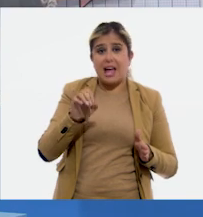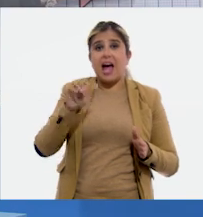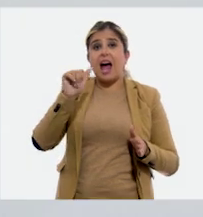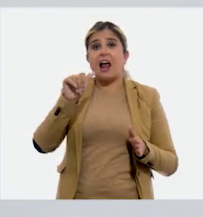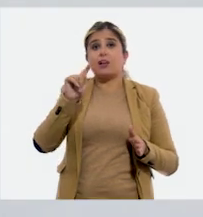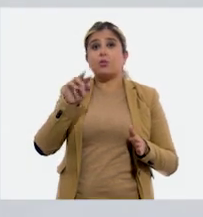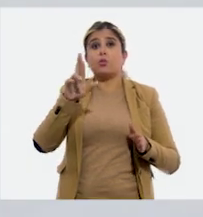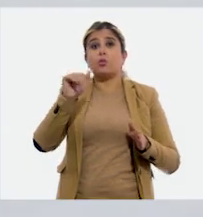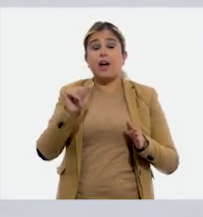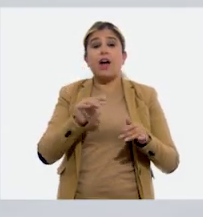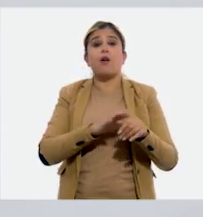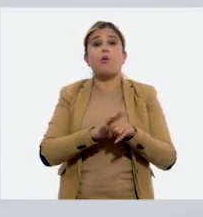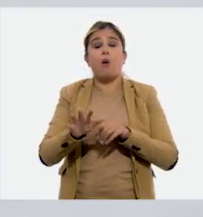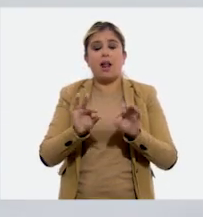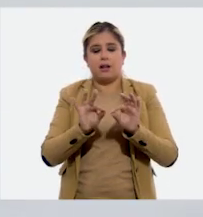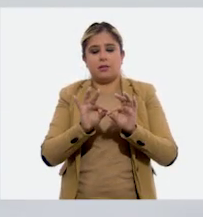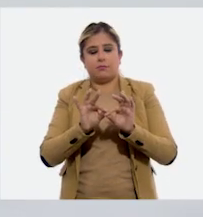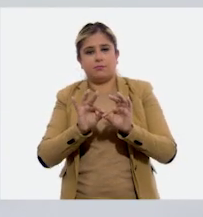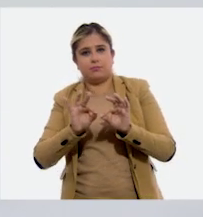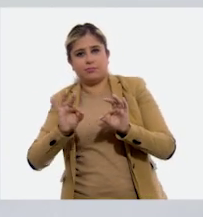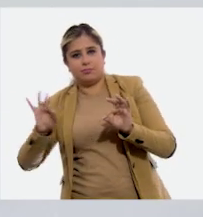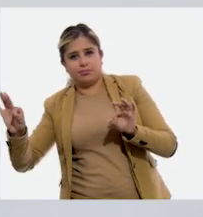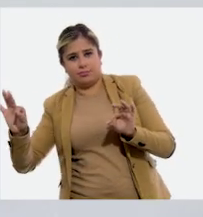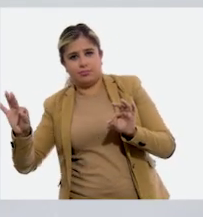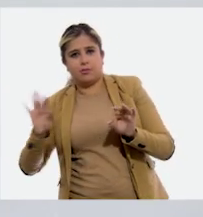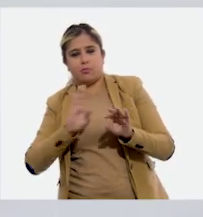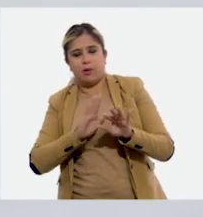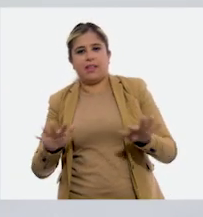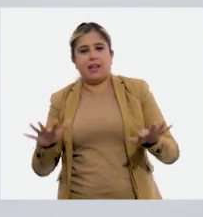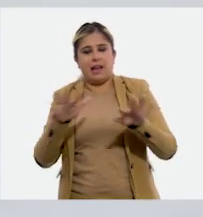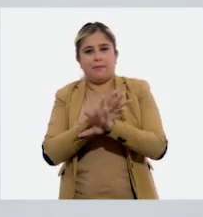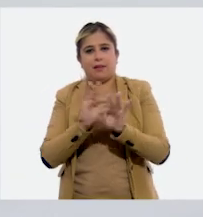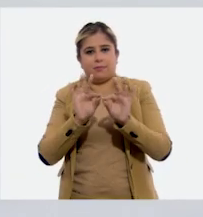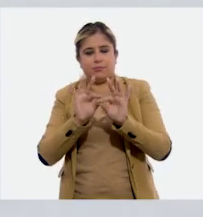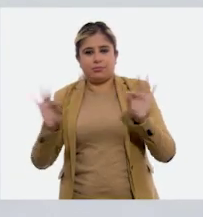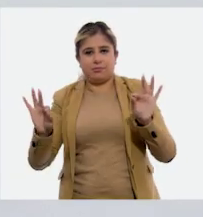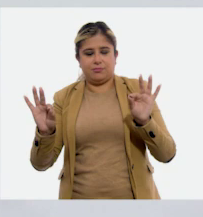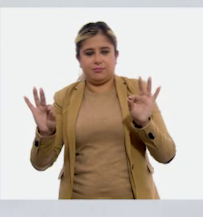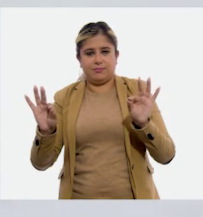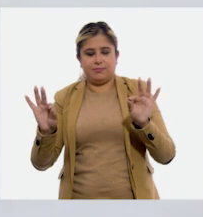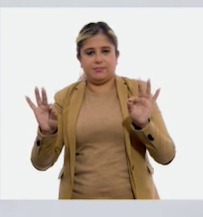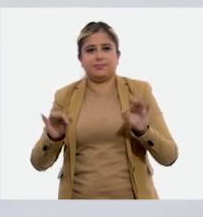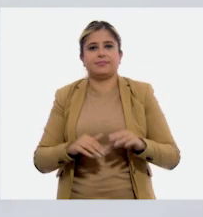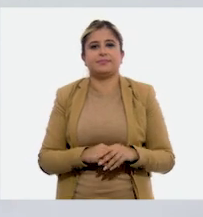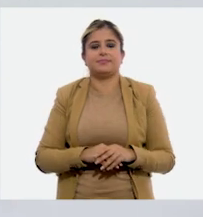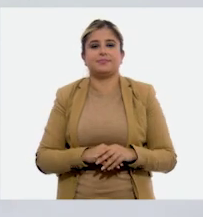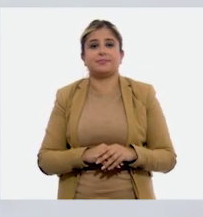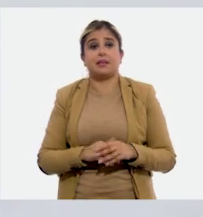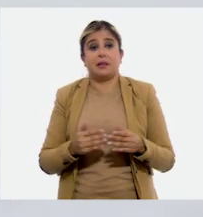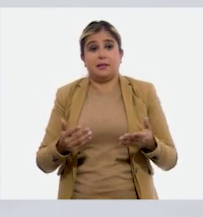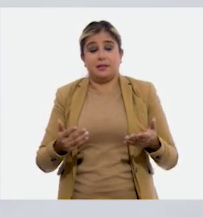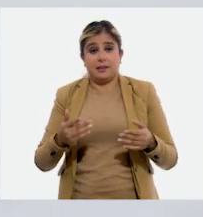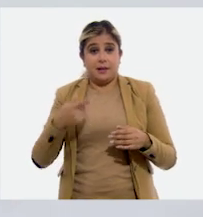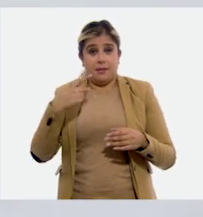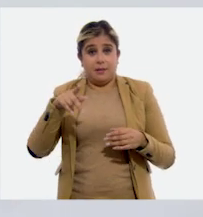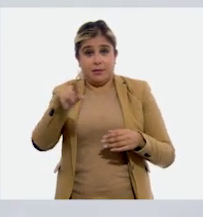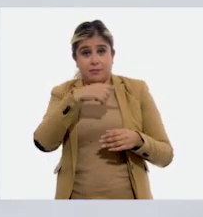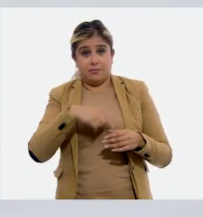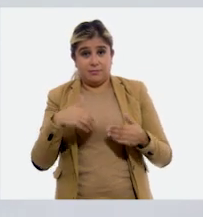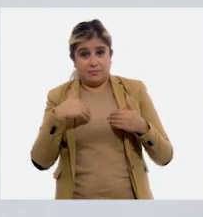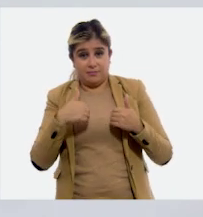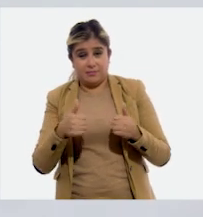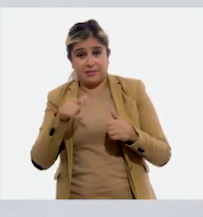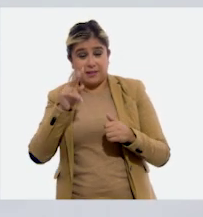en lugar de ser una línea vertical, aquí sería una línea horizontal. Pero ya aclarado